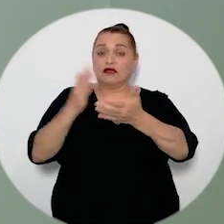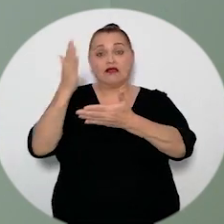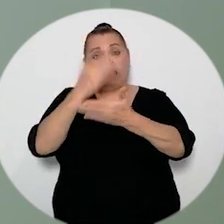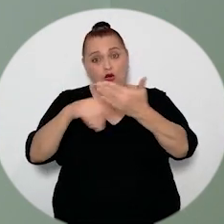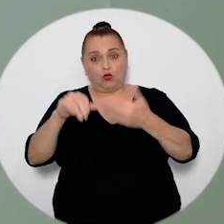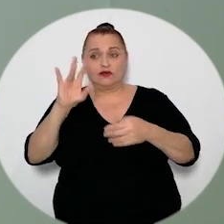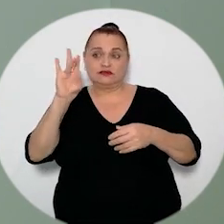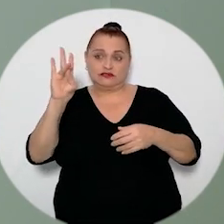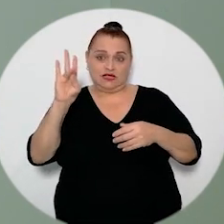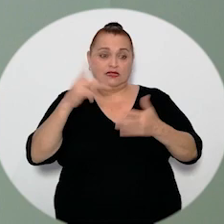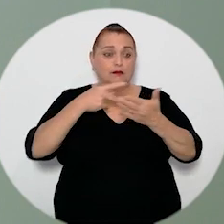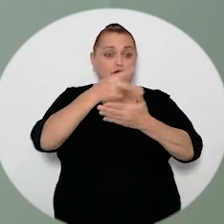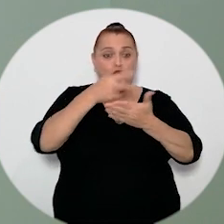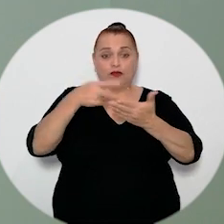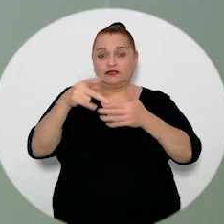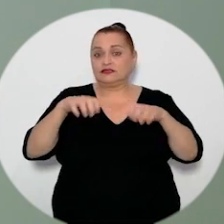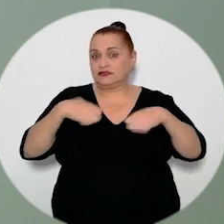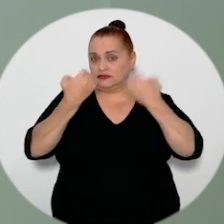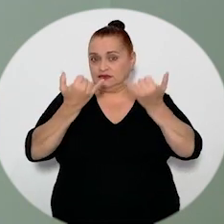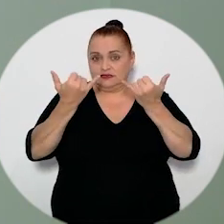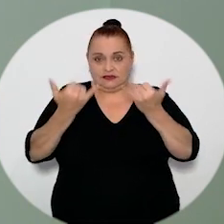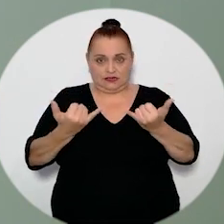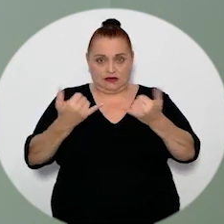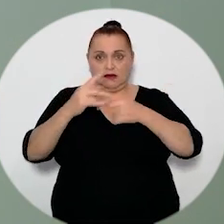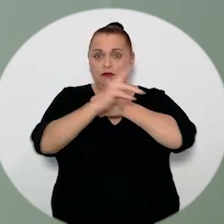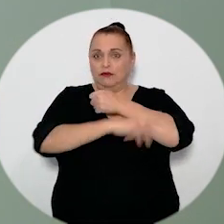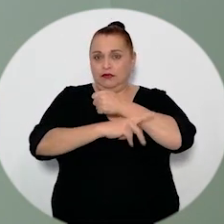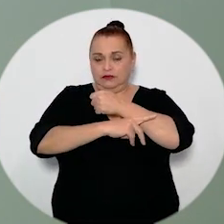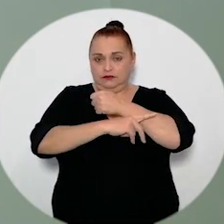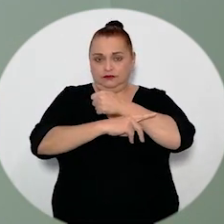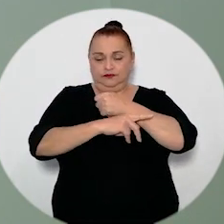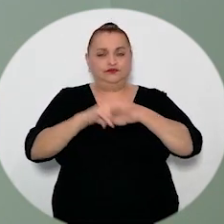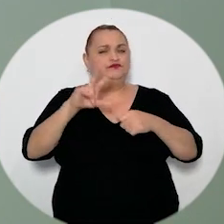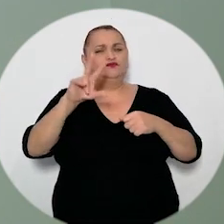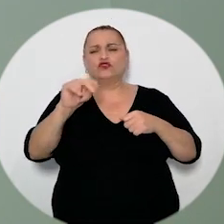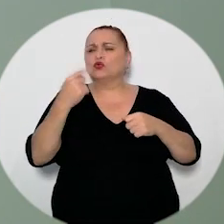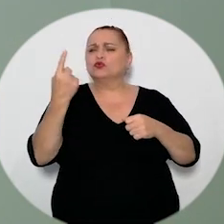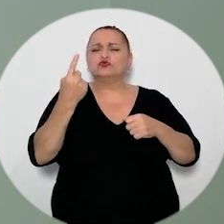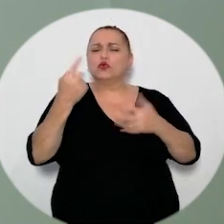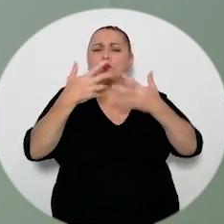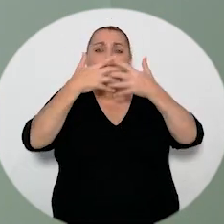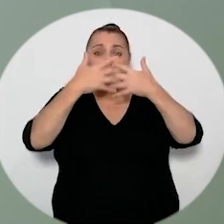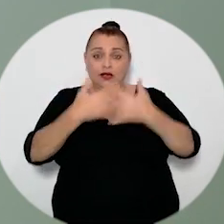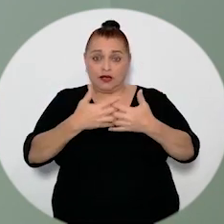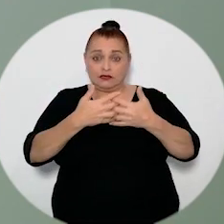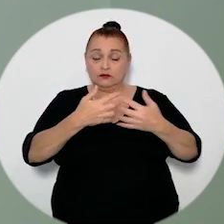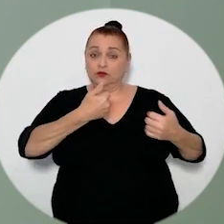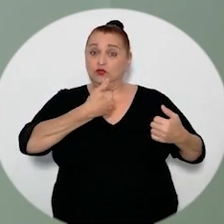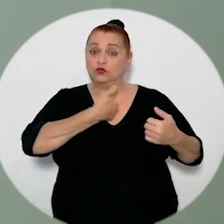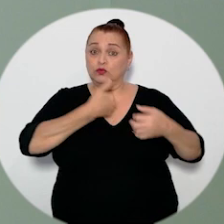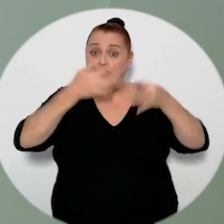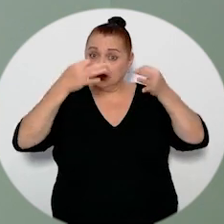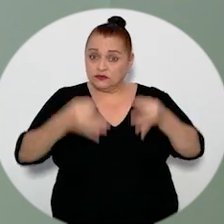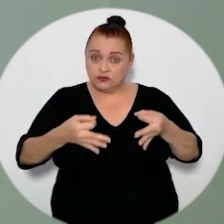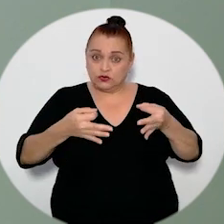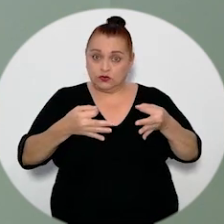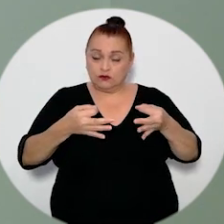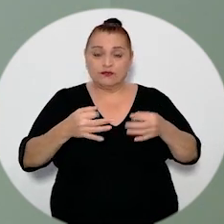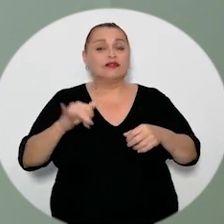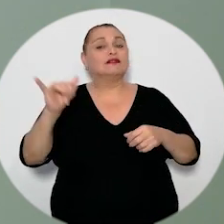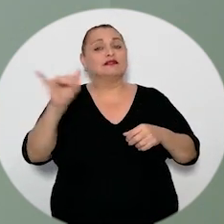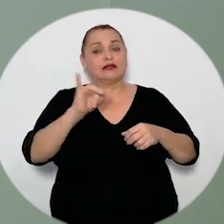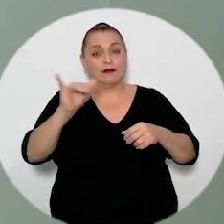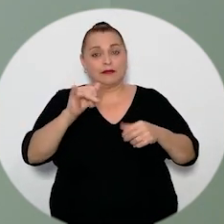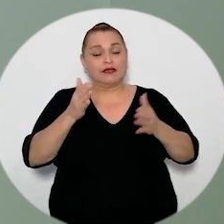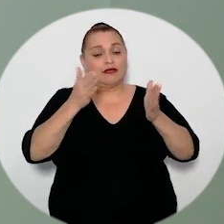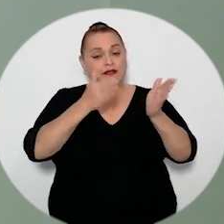modificar alguna de las 7 que ya existen en nuestro país. Es decir, no se trata de un mecanismo autónomo de decisión,